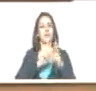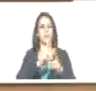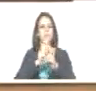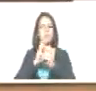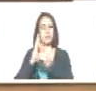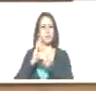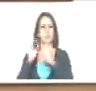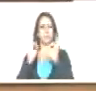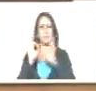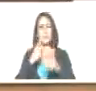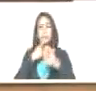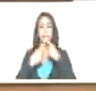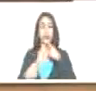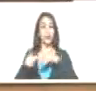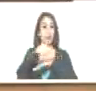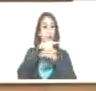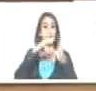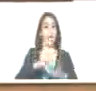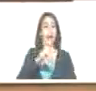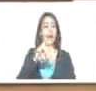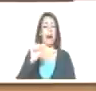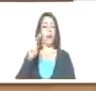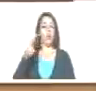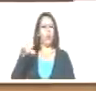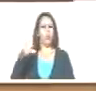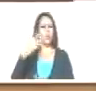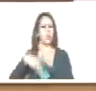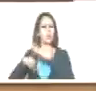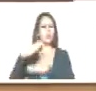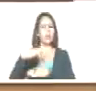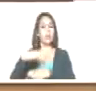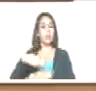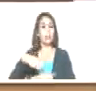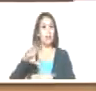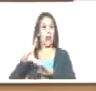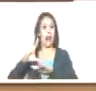estoy hablando del gobierno de Raúl León, que además de asesino, era tremendo ladrón.